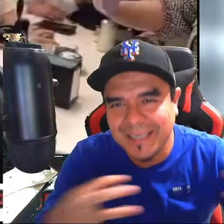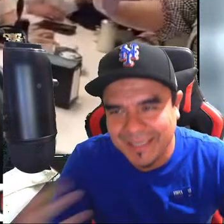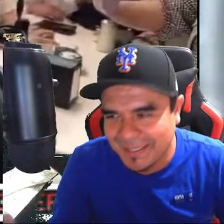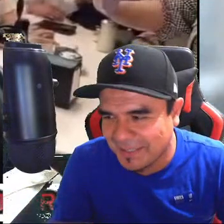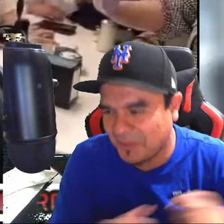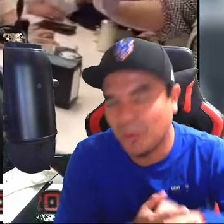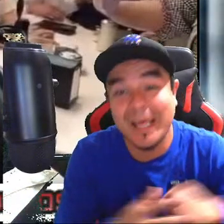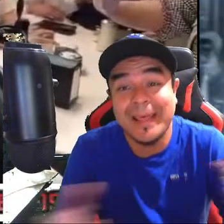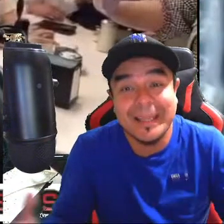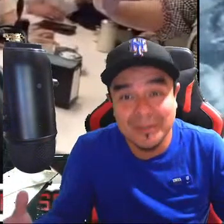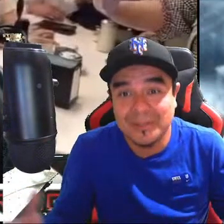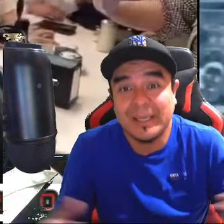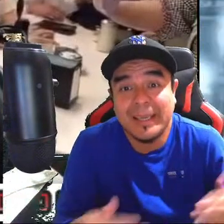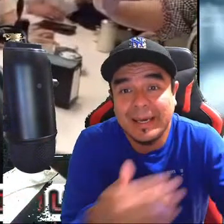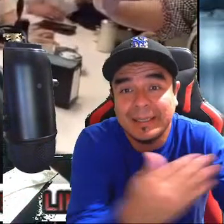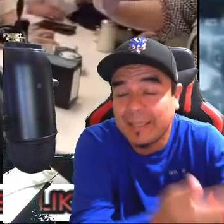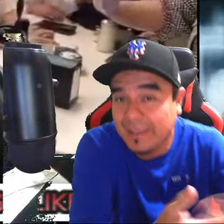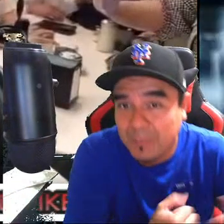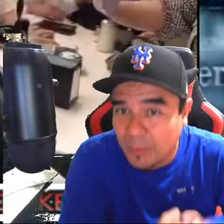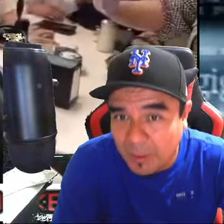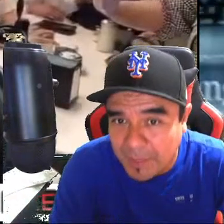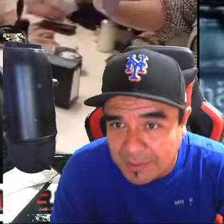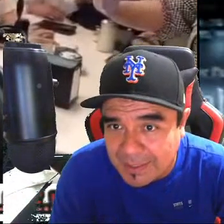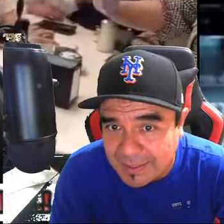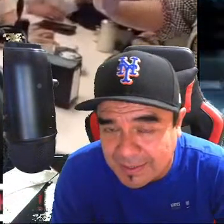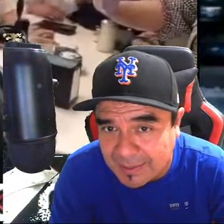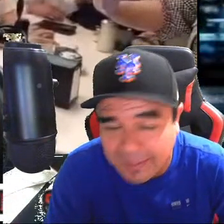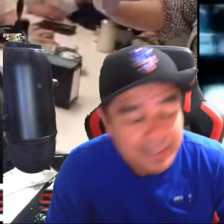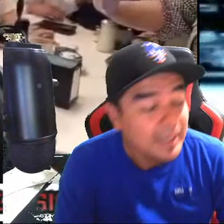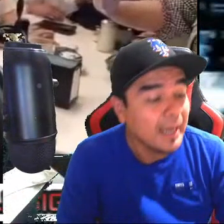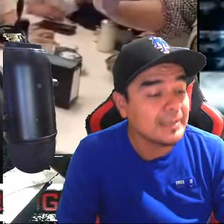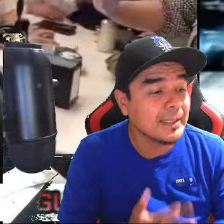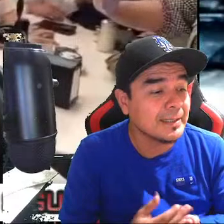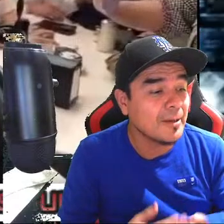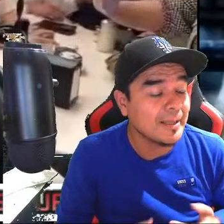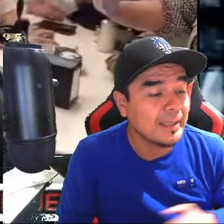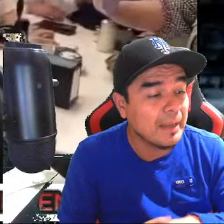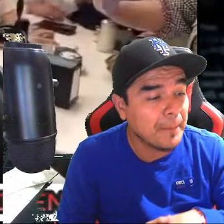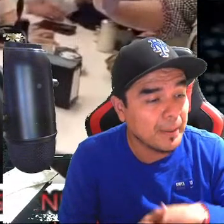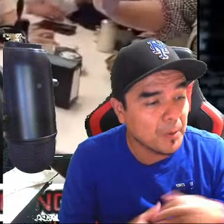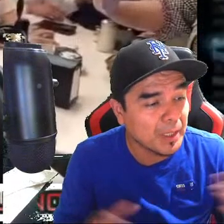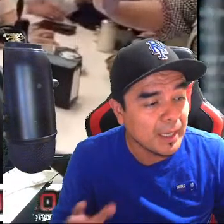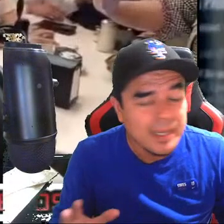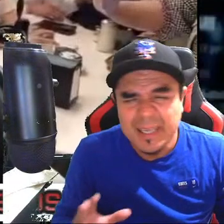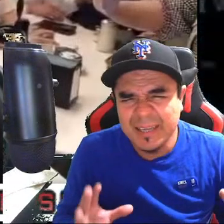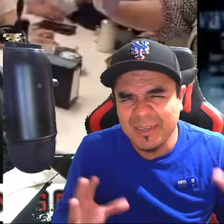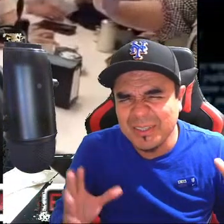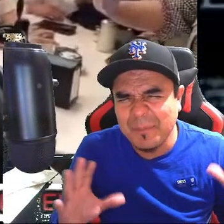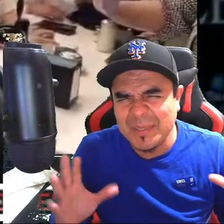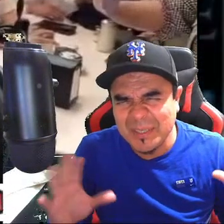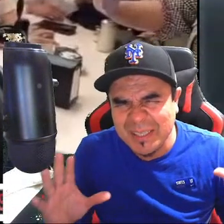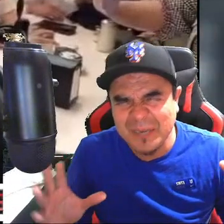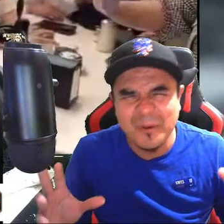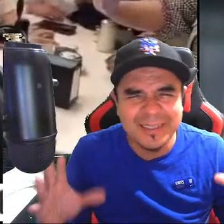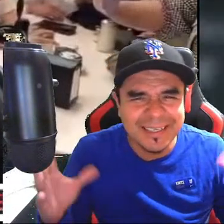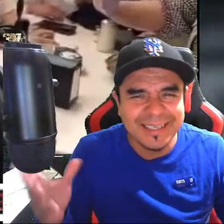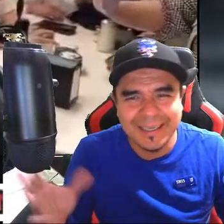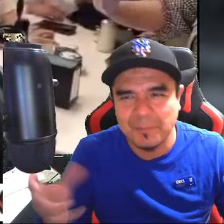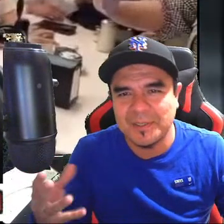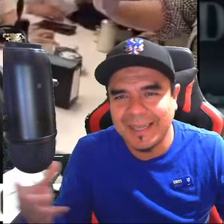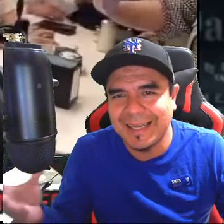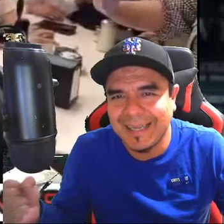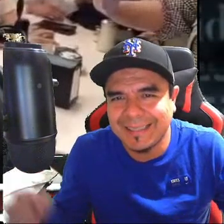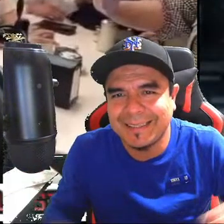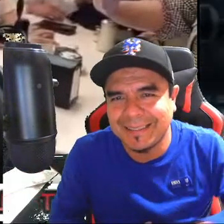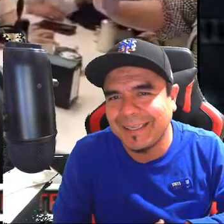de ciudadanos que llegan puntualmente a este restaurante, la parroquia, y bueno, se empezaron a dar cuenta que